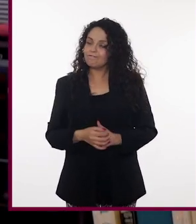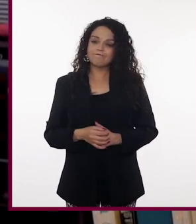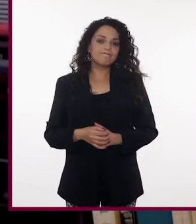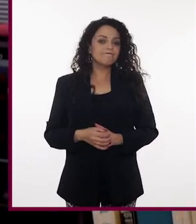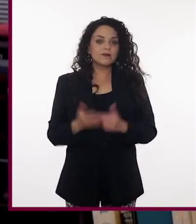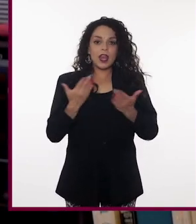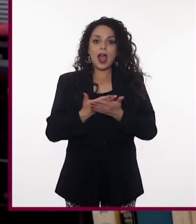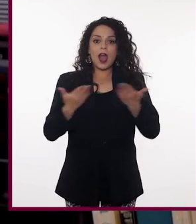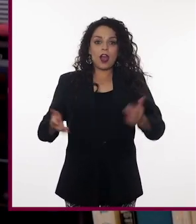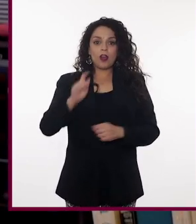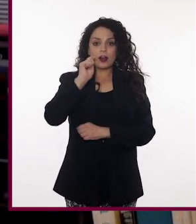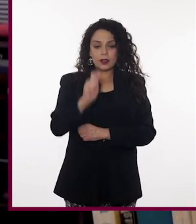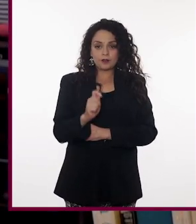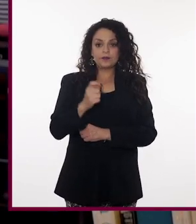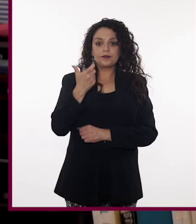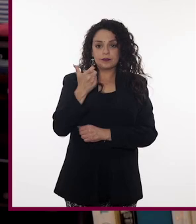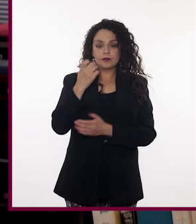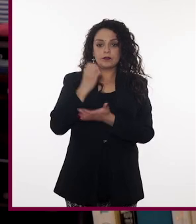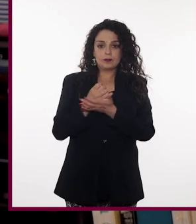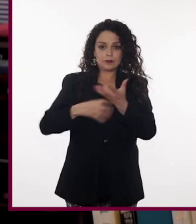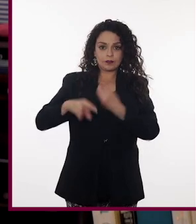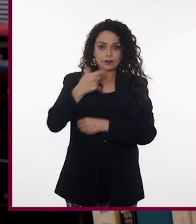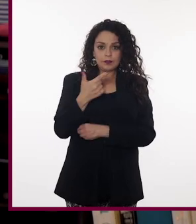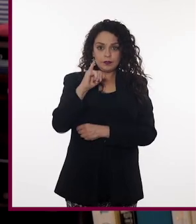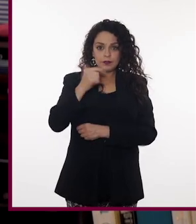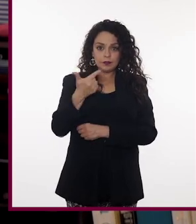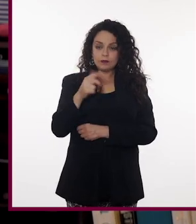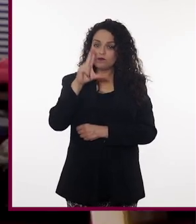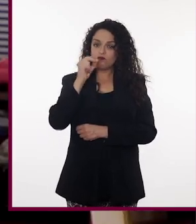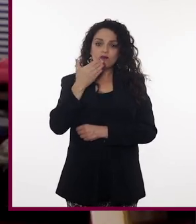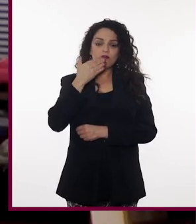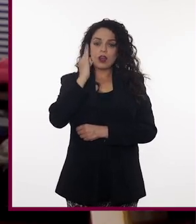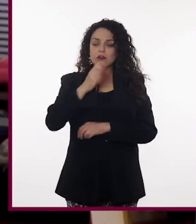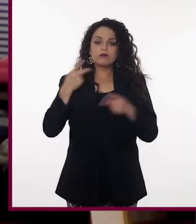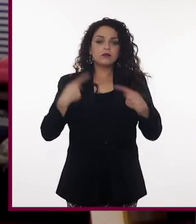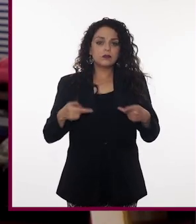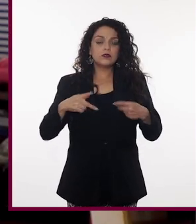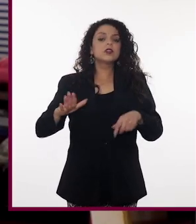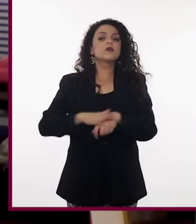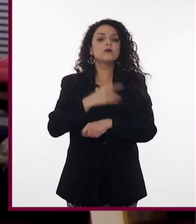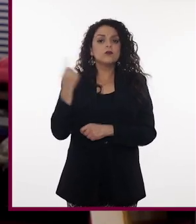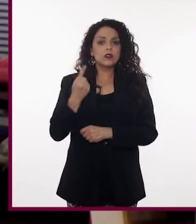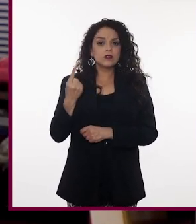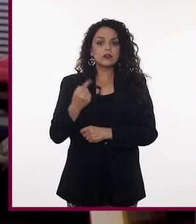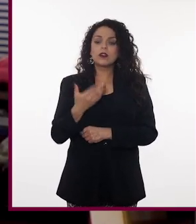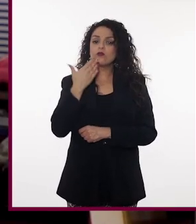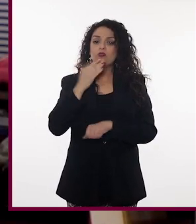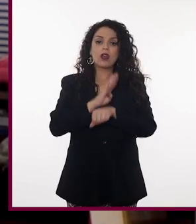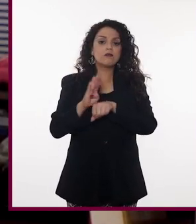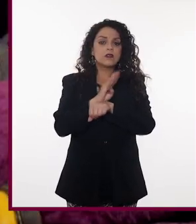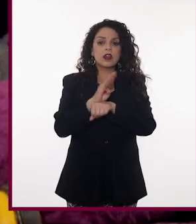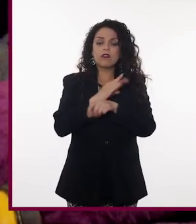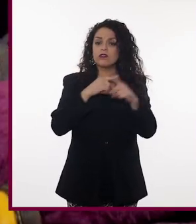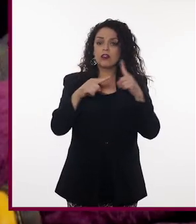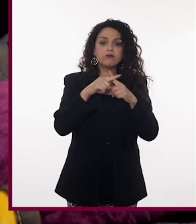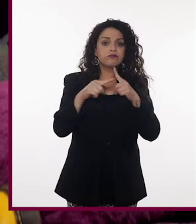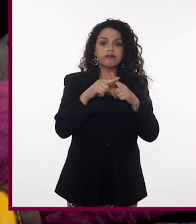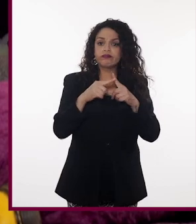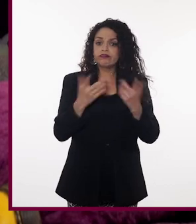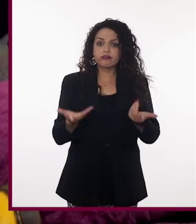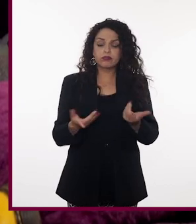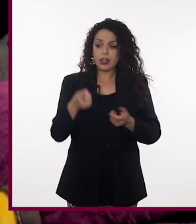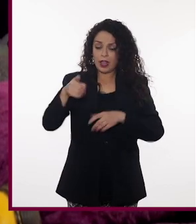Actualmente, la economía gig no es bien recibida por muchas personas justo por todas las desventajas que esta conlleva. En